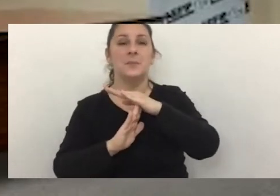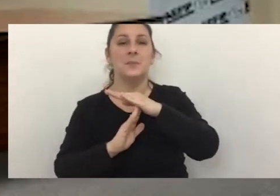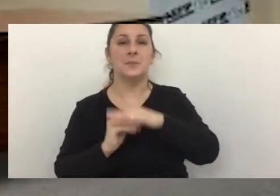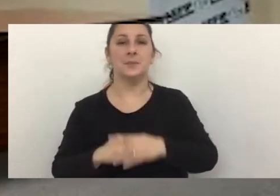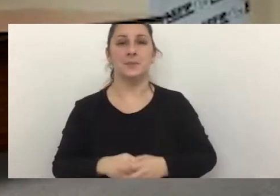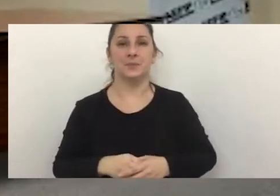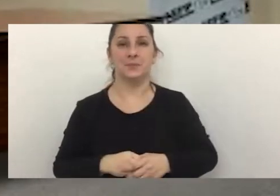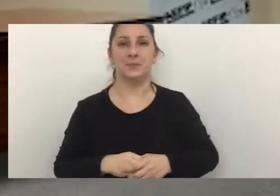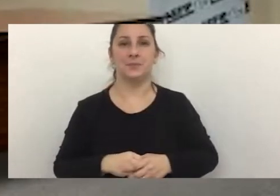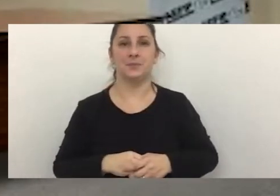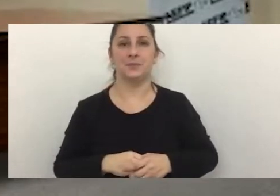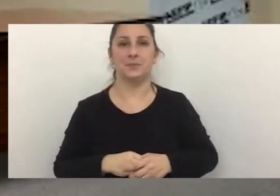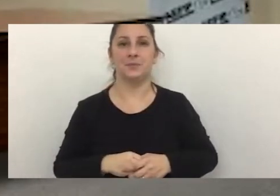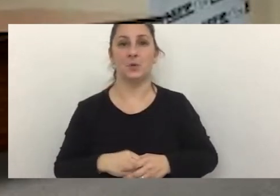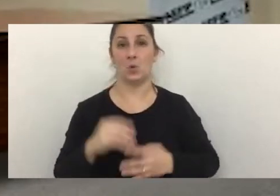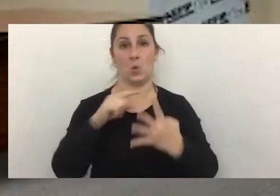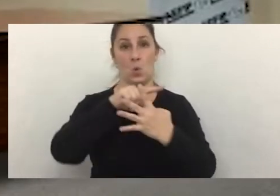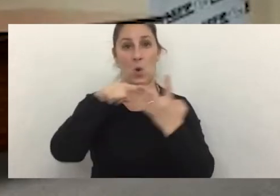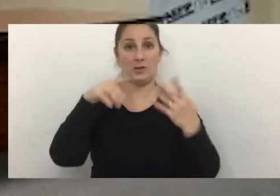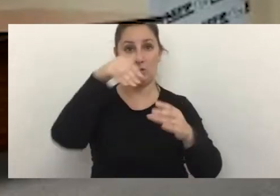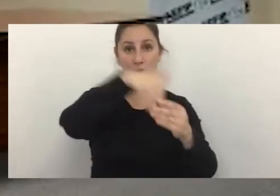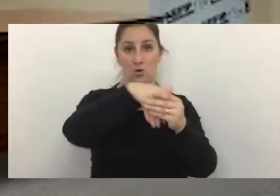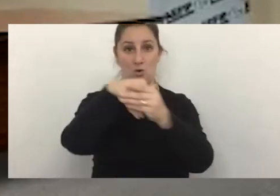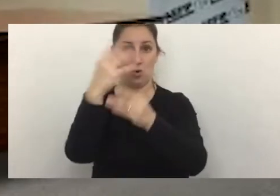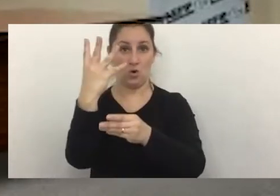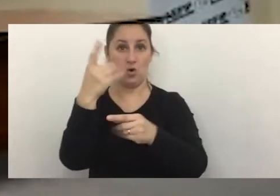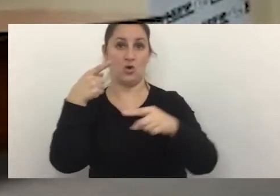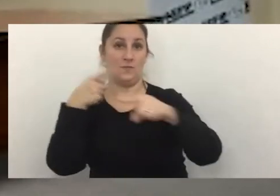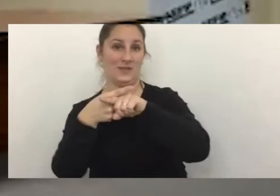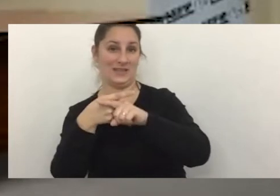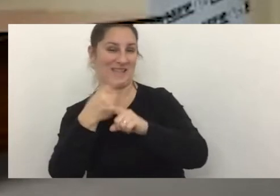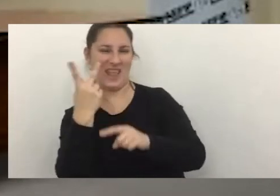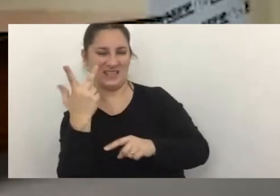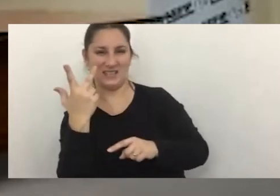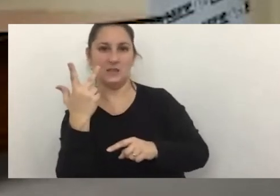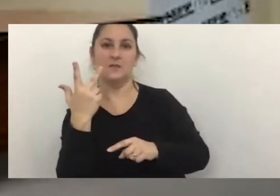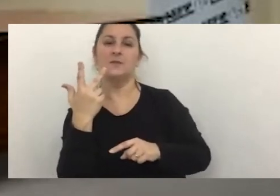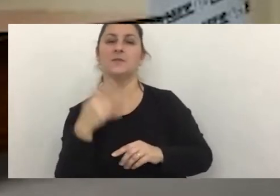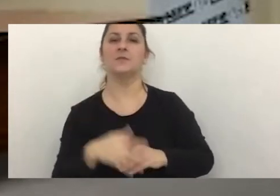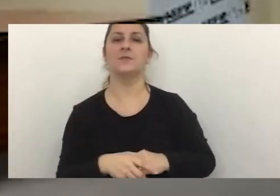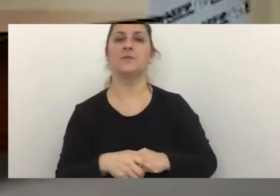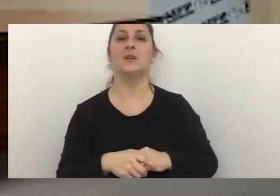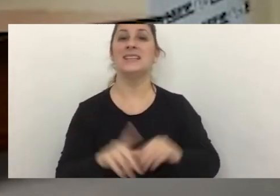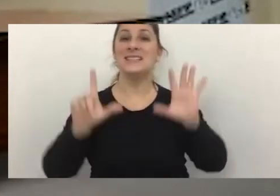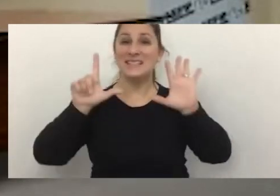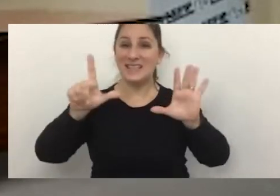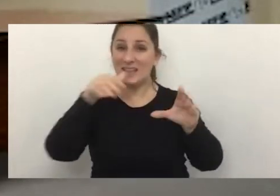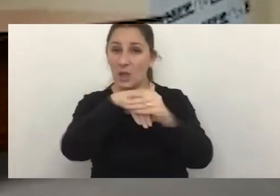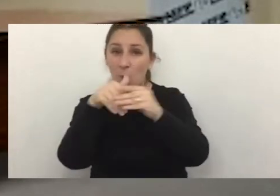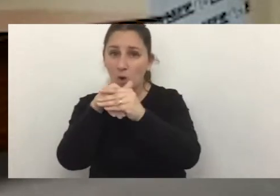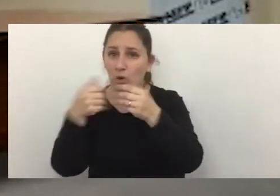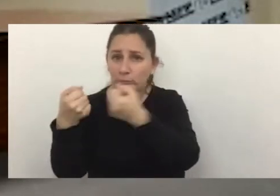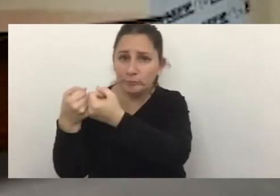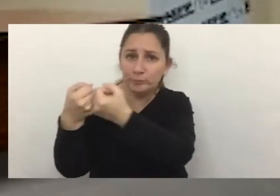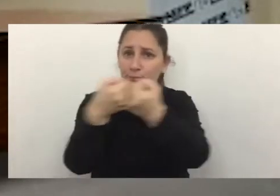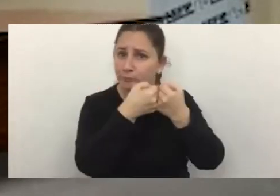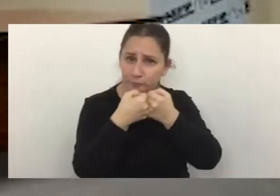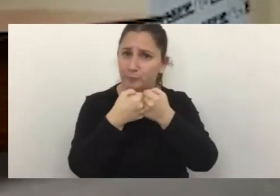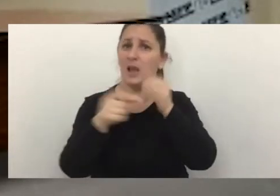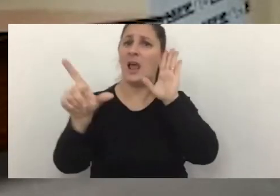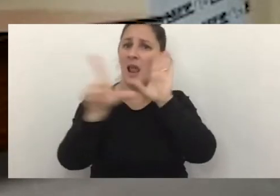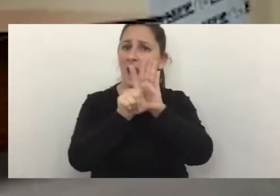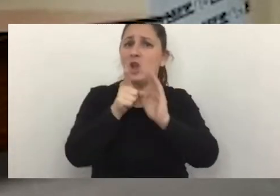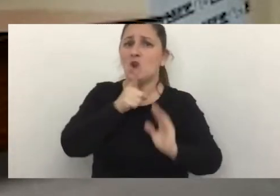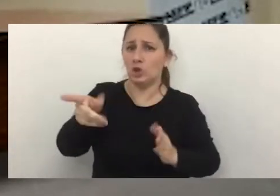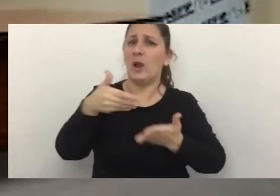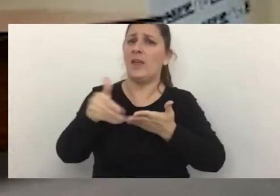en 4 votos contra otros 3, los 7 votos coinciden en la aplicación de la ley antidiscriminatoria, que